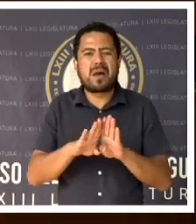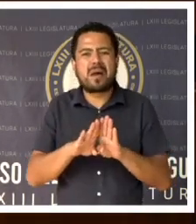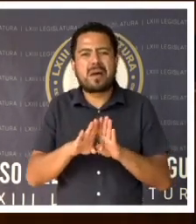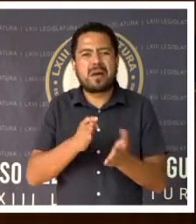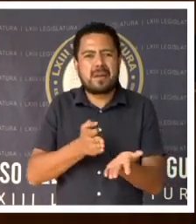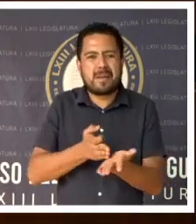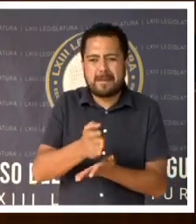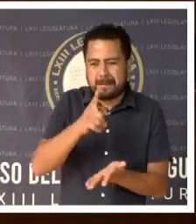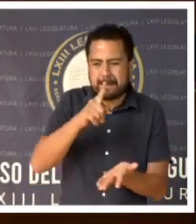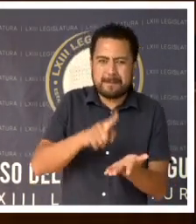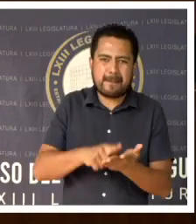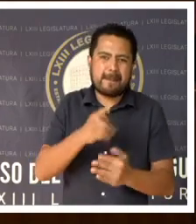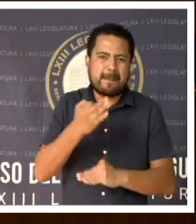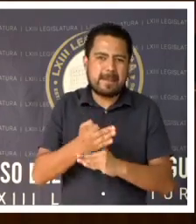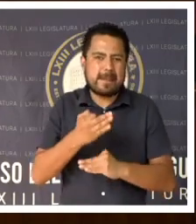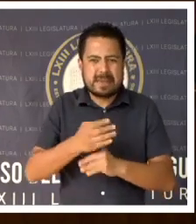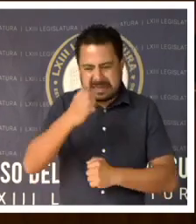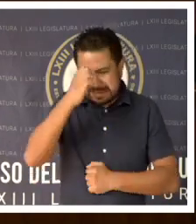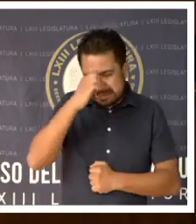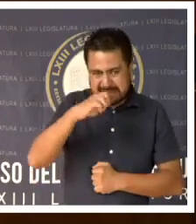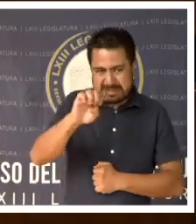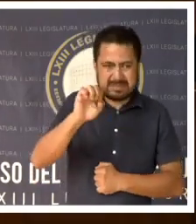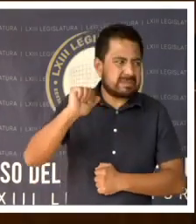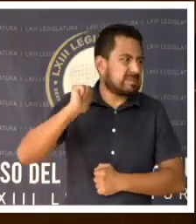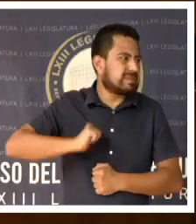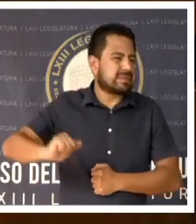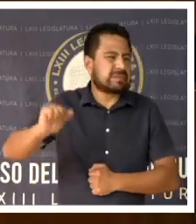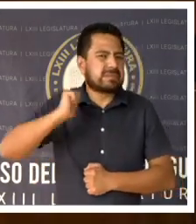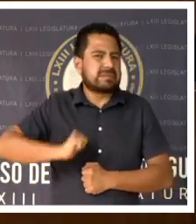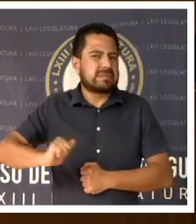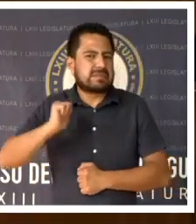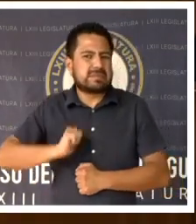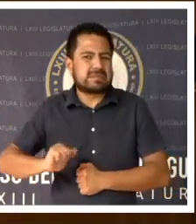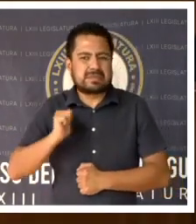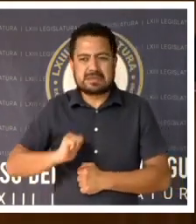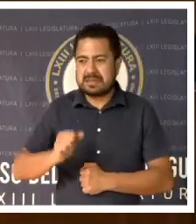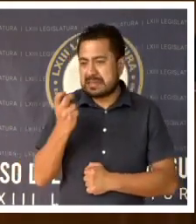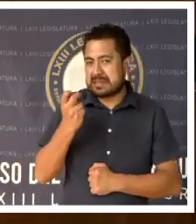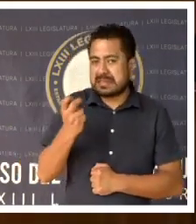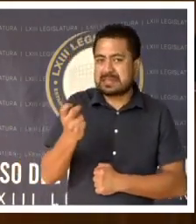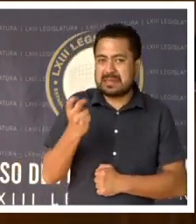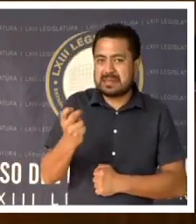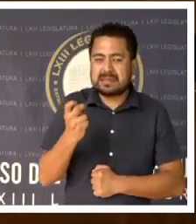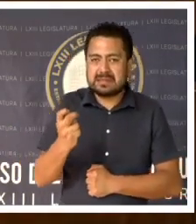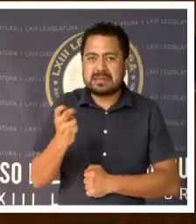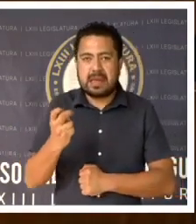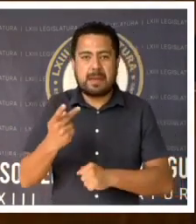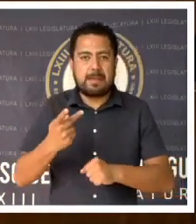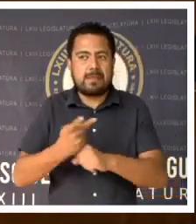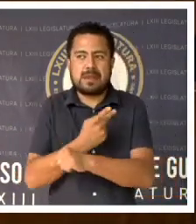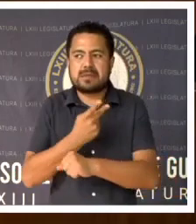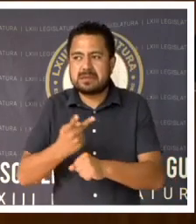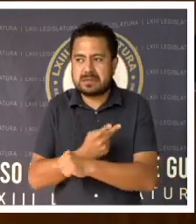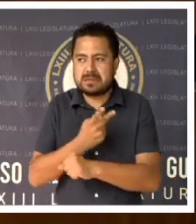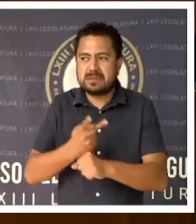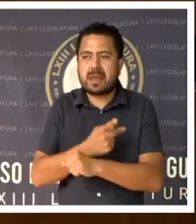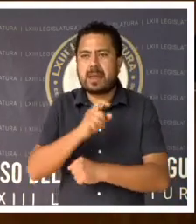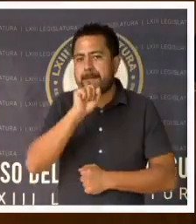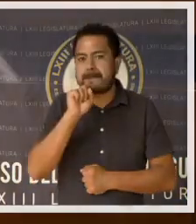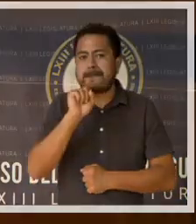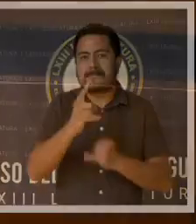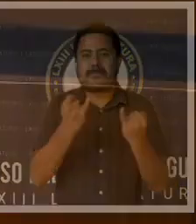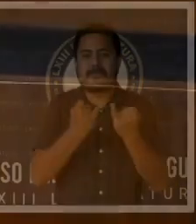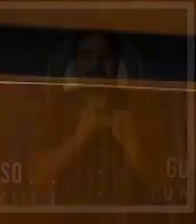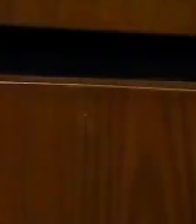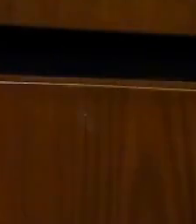clientelares que hoy extraña el viejo régimen eso eso es lo que lo que pasa También hay